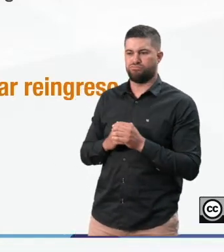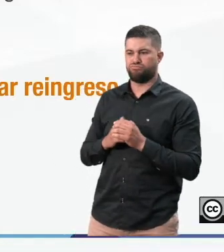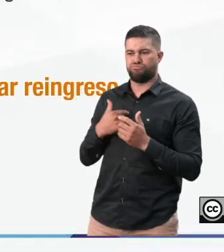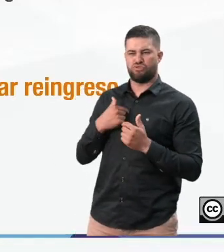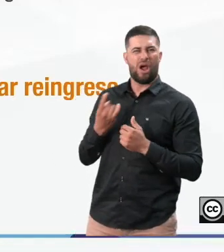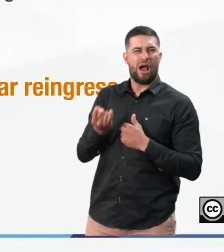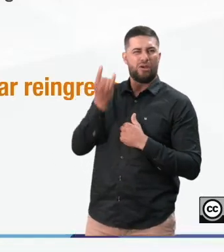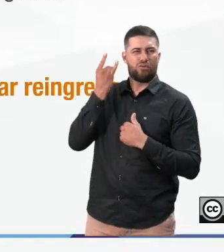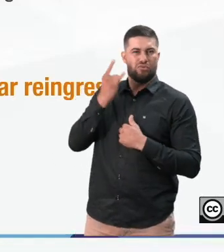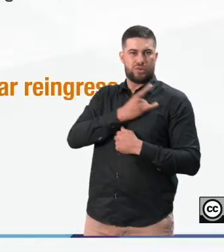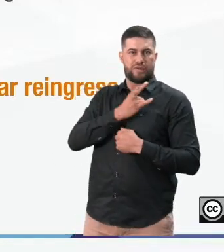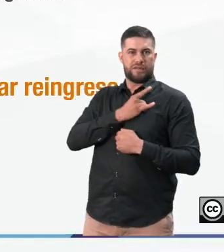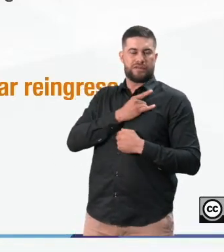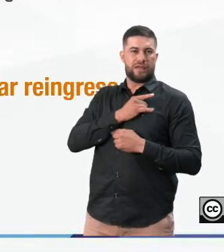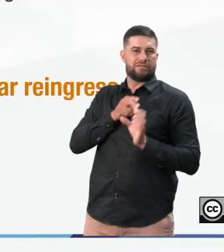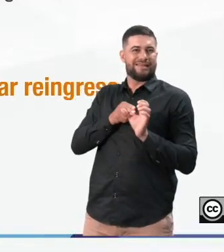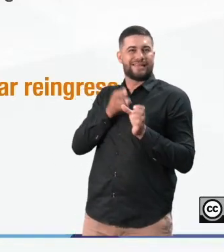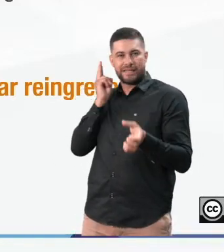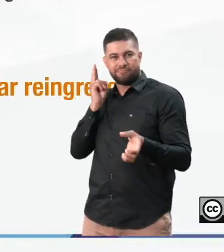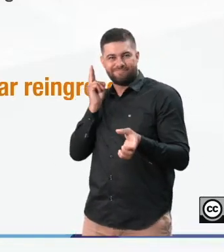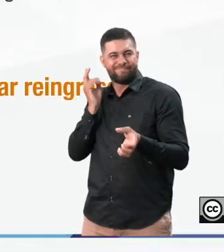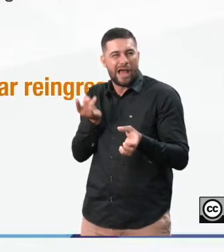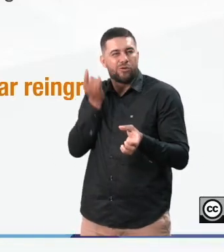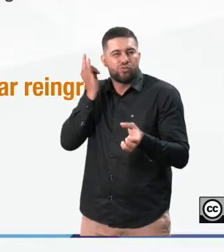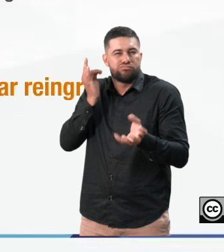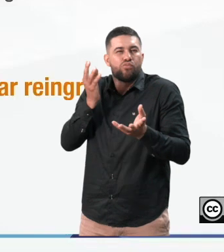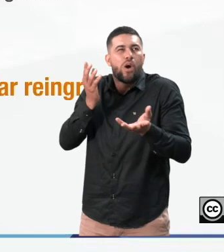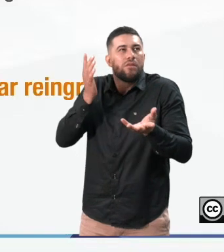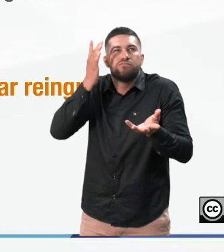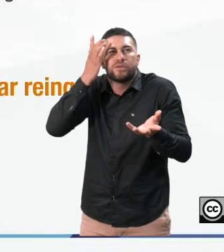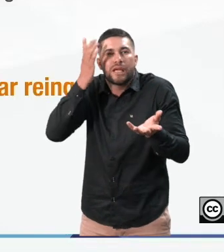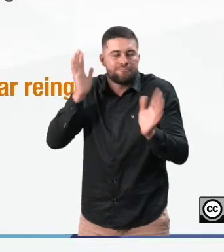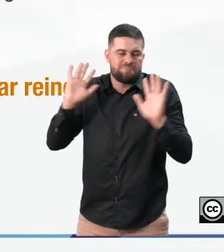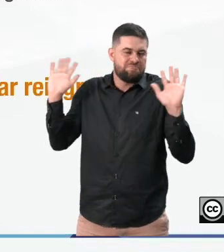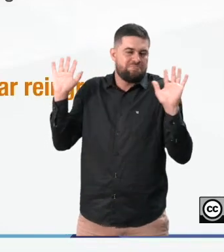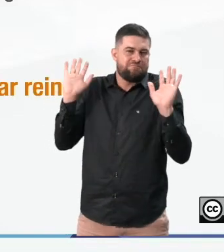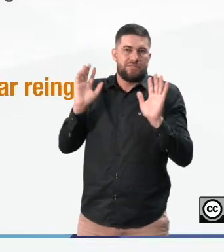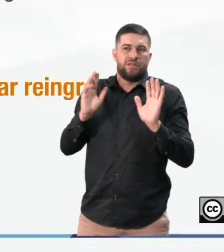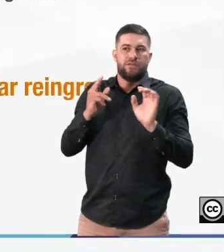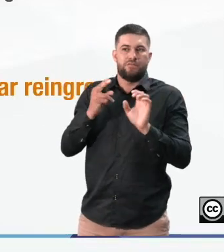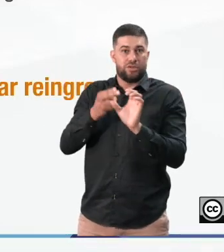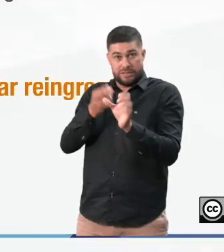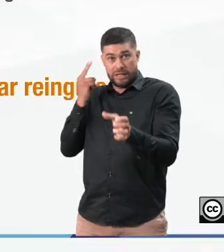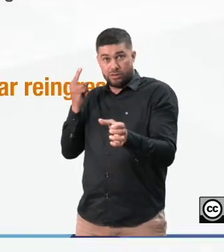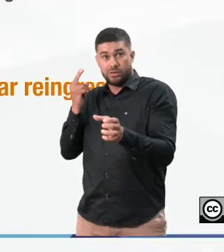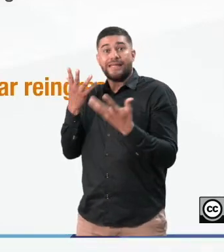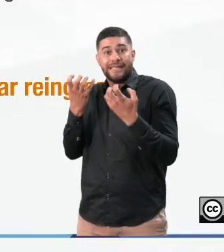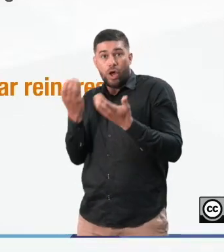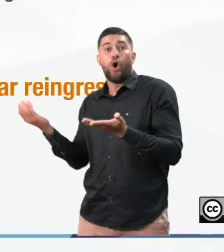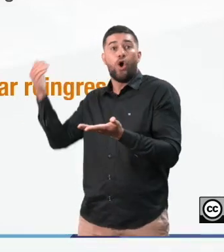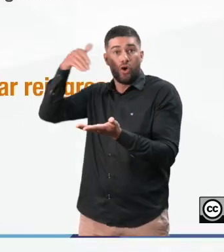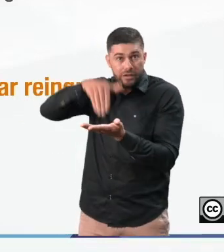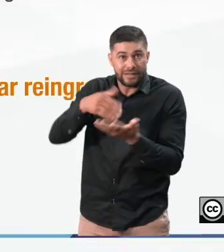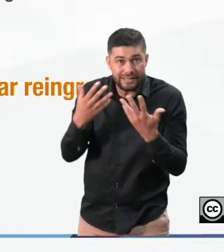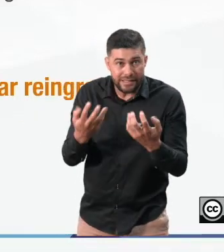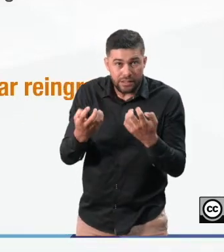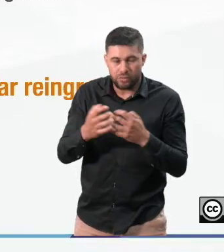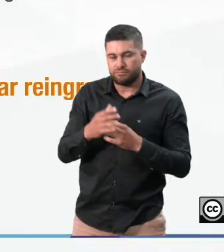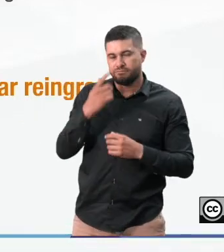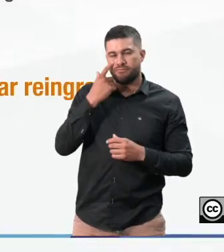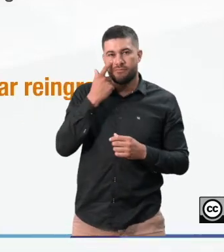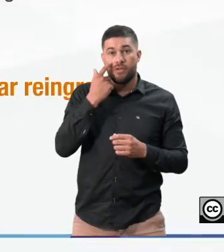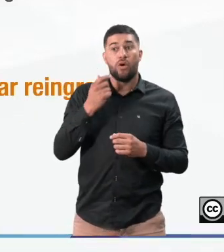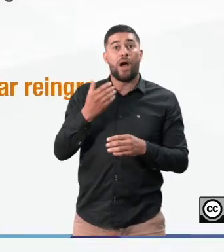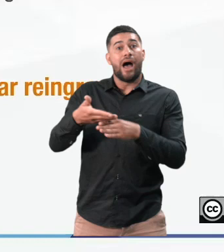o también haber estado vinculado dentro de los tres siguientes años en el nivel de pregrado. El estudiante que